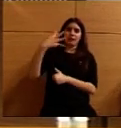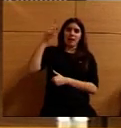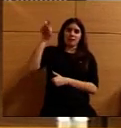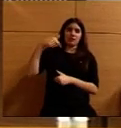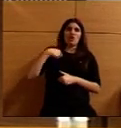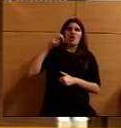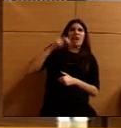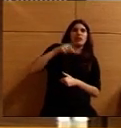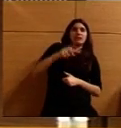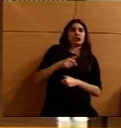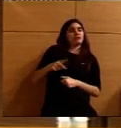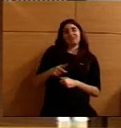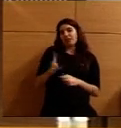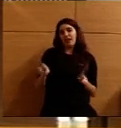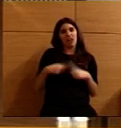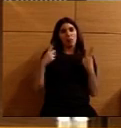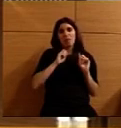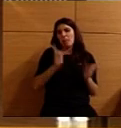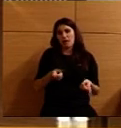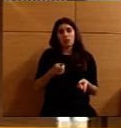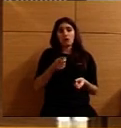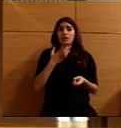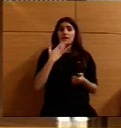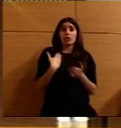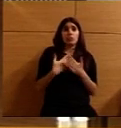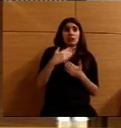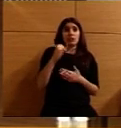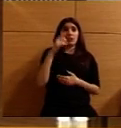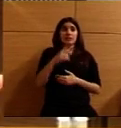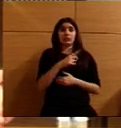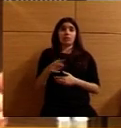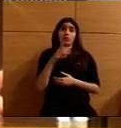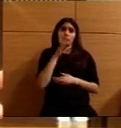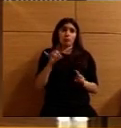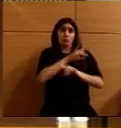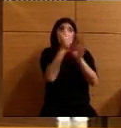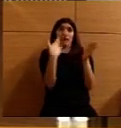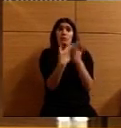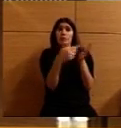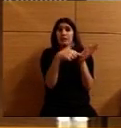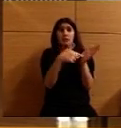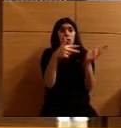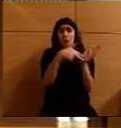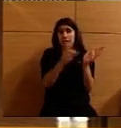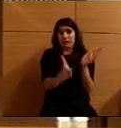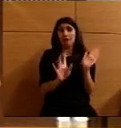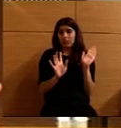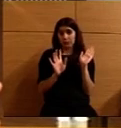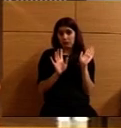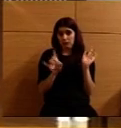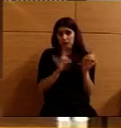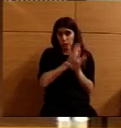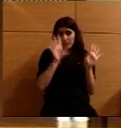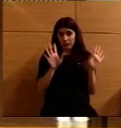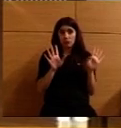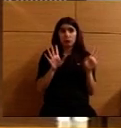tener razón o no en que estaba o no la documentación, porque ha quedado meridianamente claro que la documentación no estaba puesta a